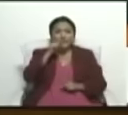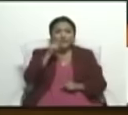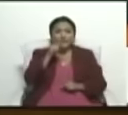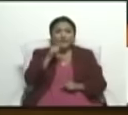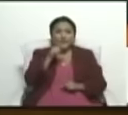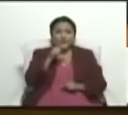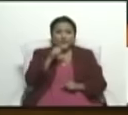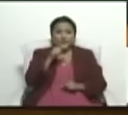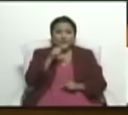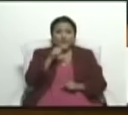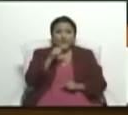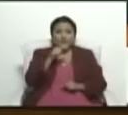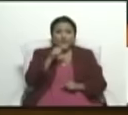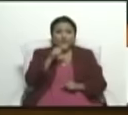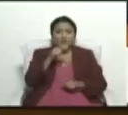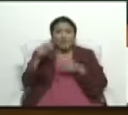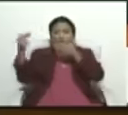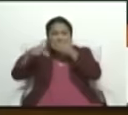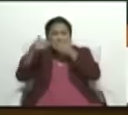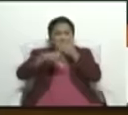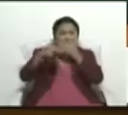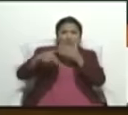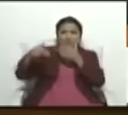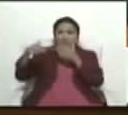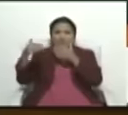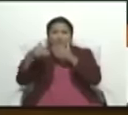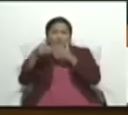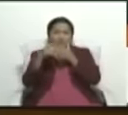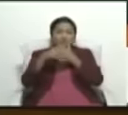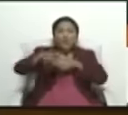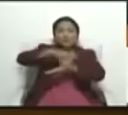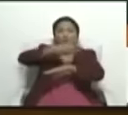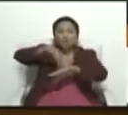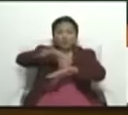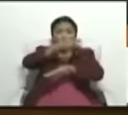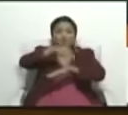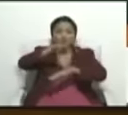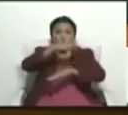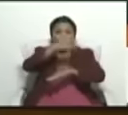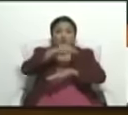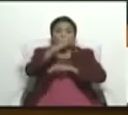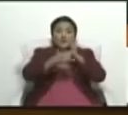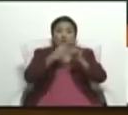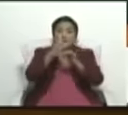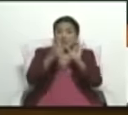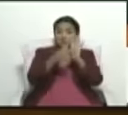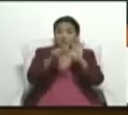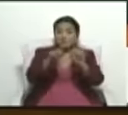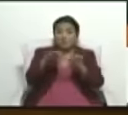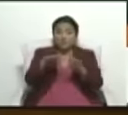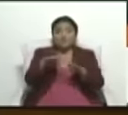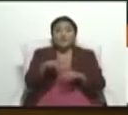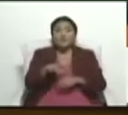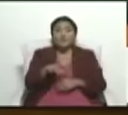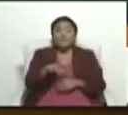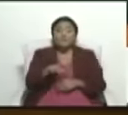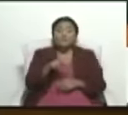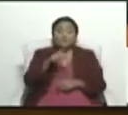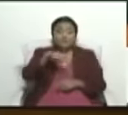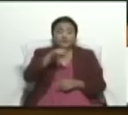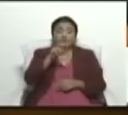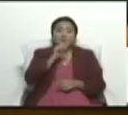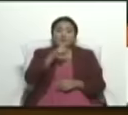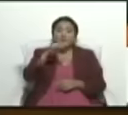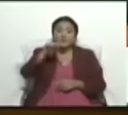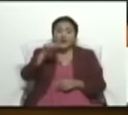de el rapero de connotación mundial, internacional, Tyron González Cancerbero.